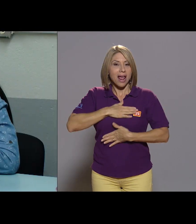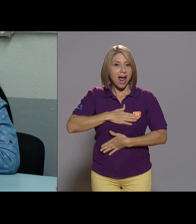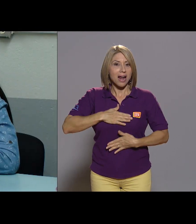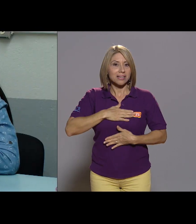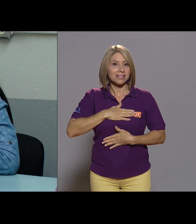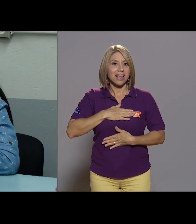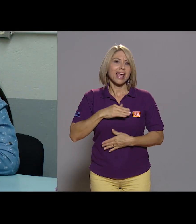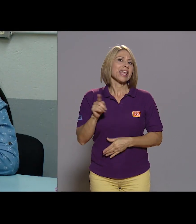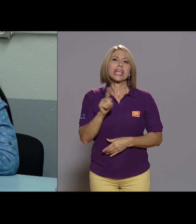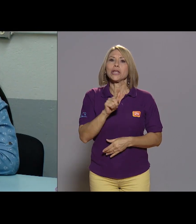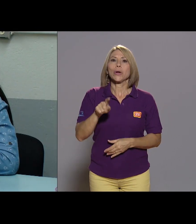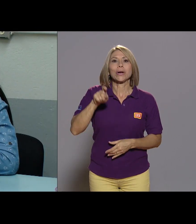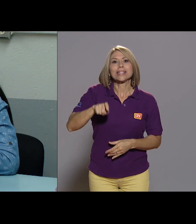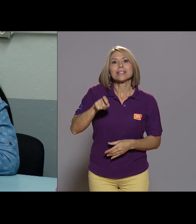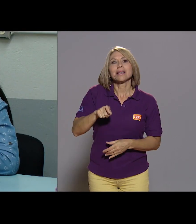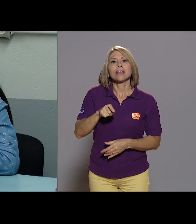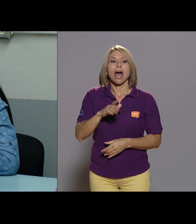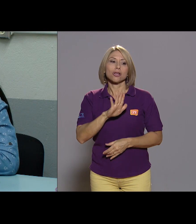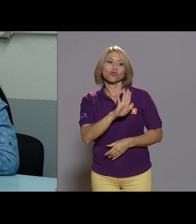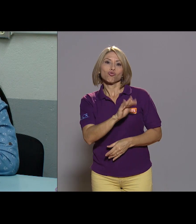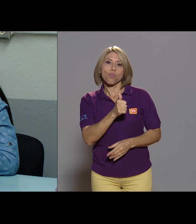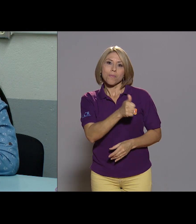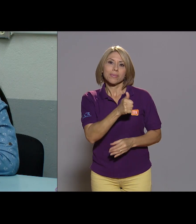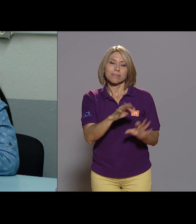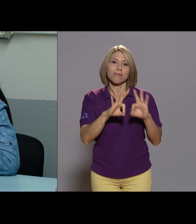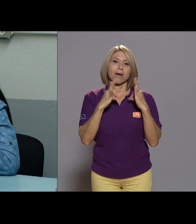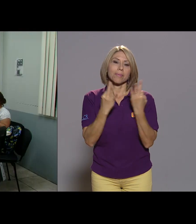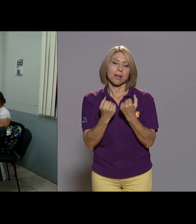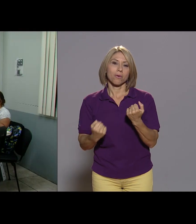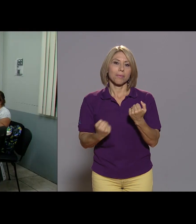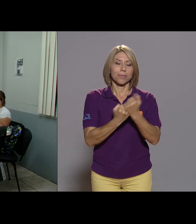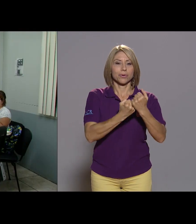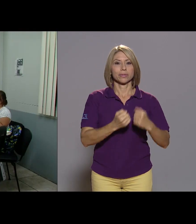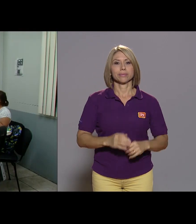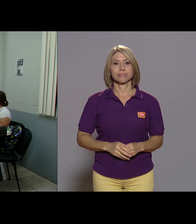Sin tener que ser la familia la que lo apoye.